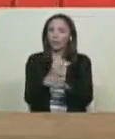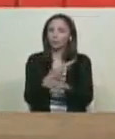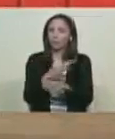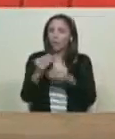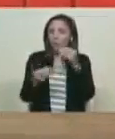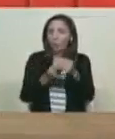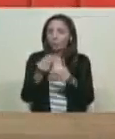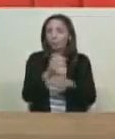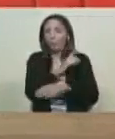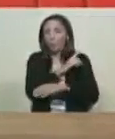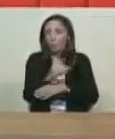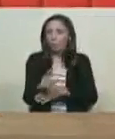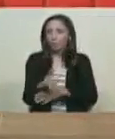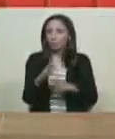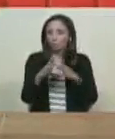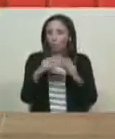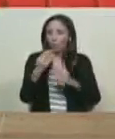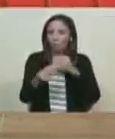su orden.